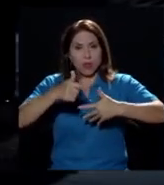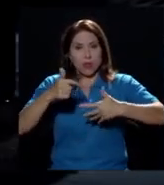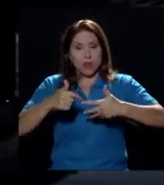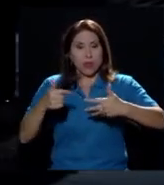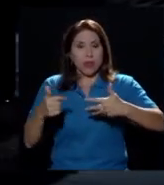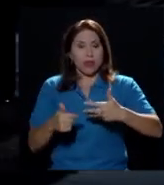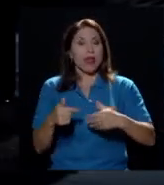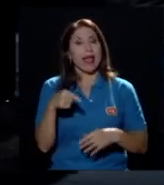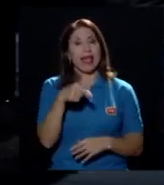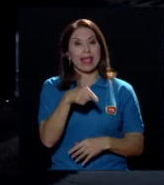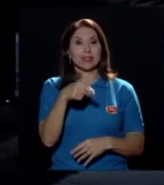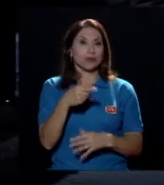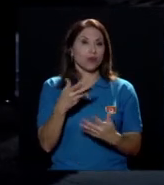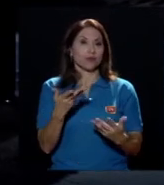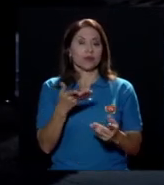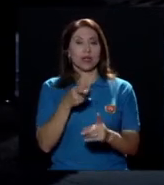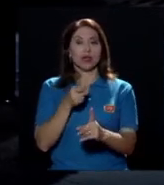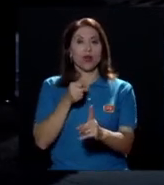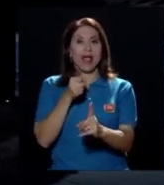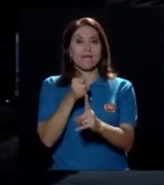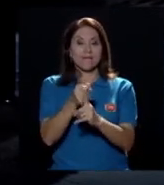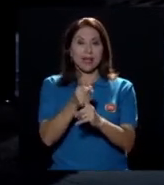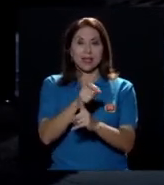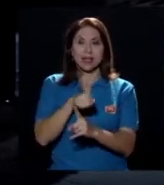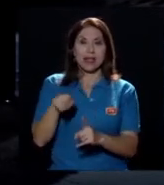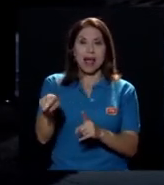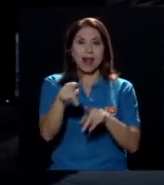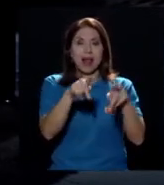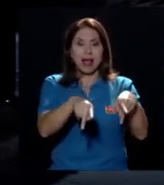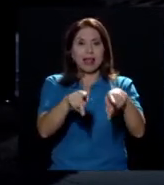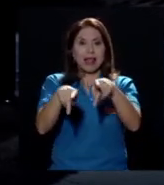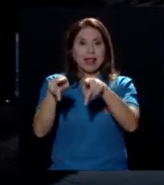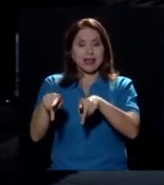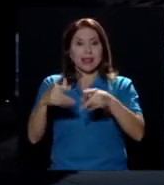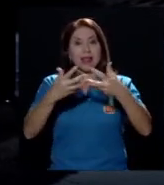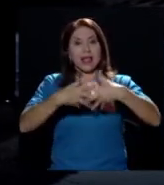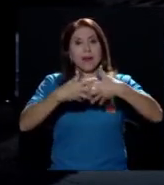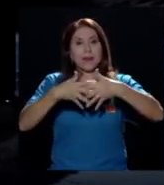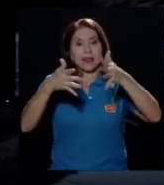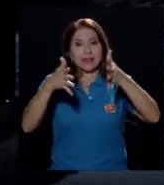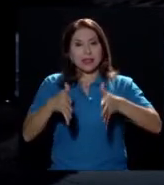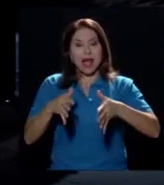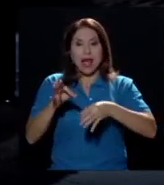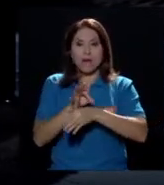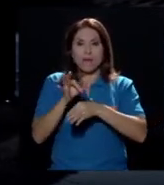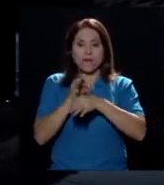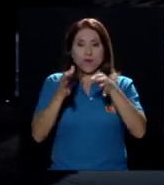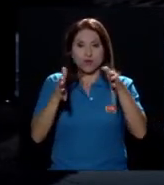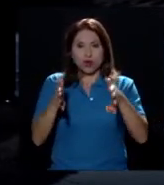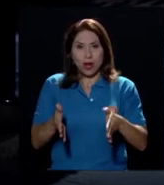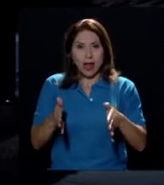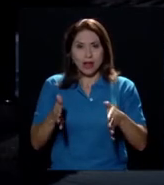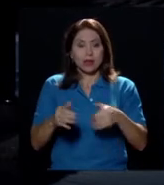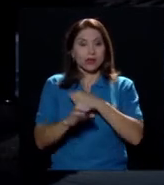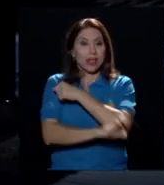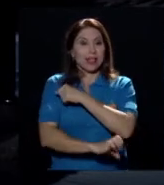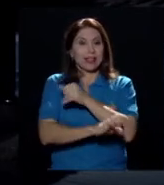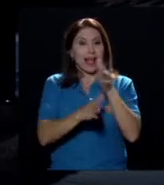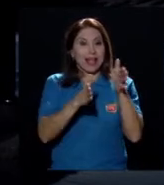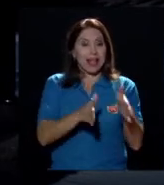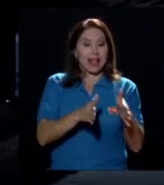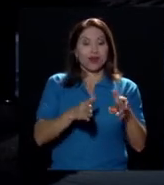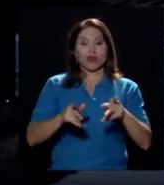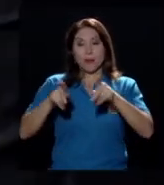afecta a la gente y a los empresarios y a los funcionarios y a los extranjeros y a los